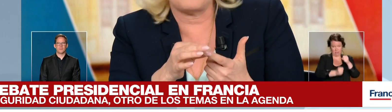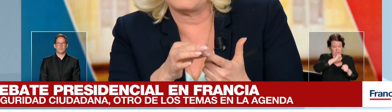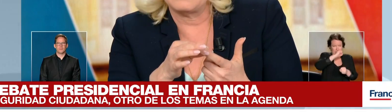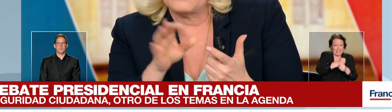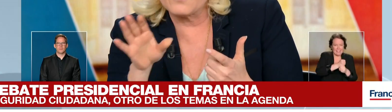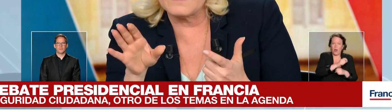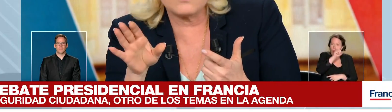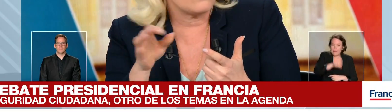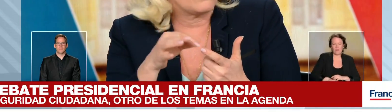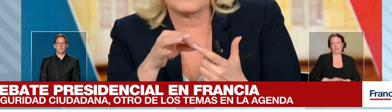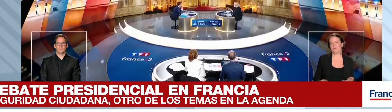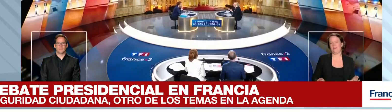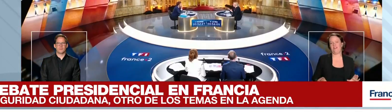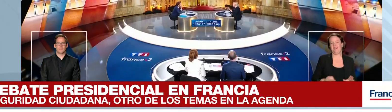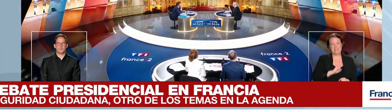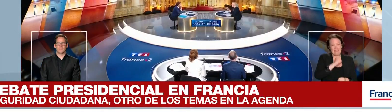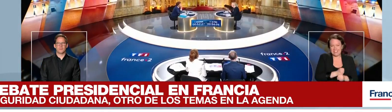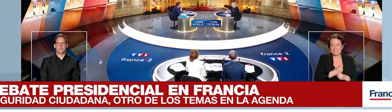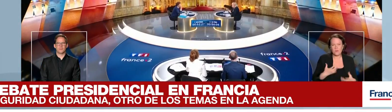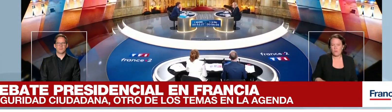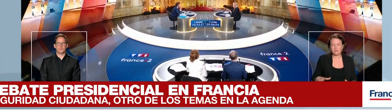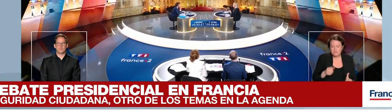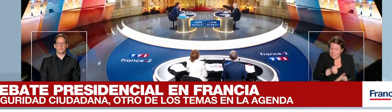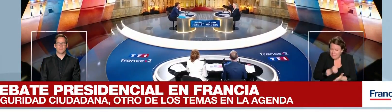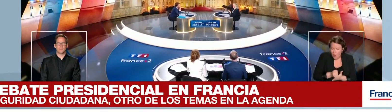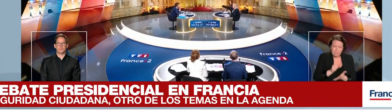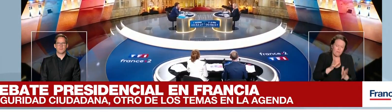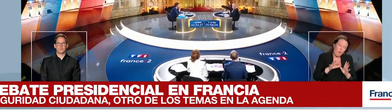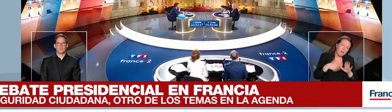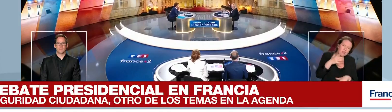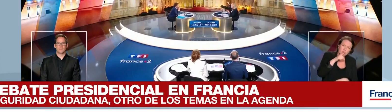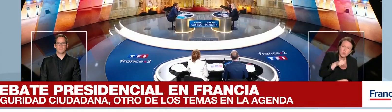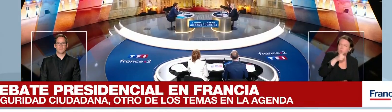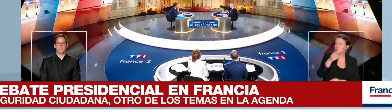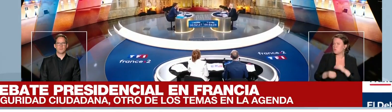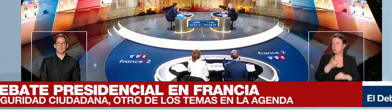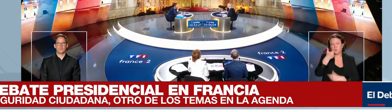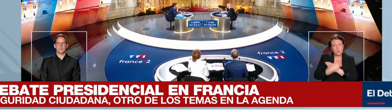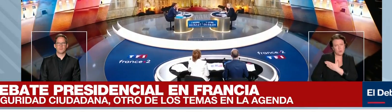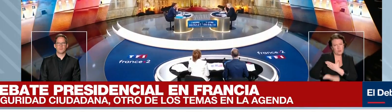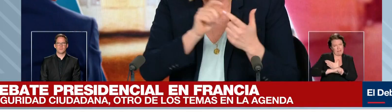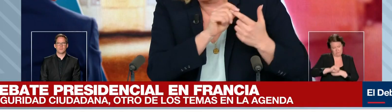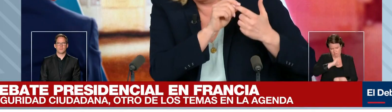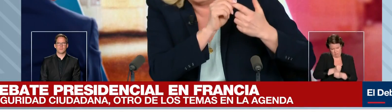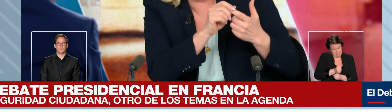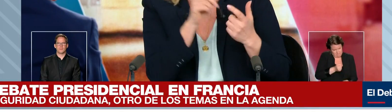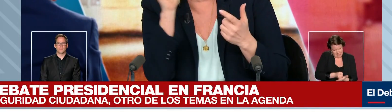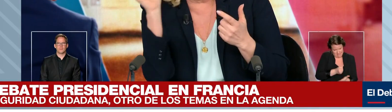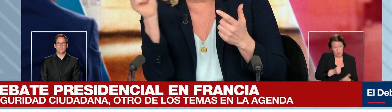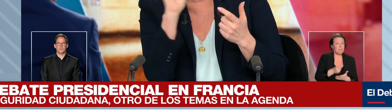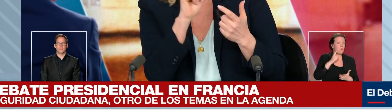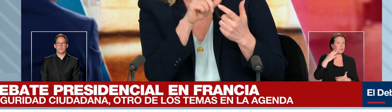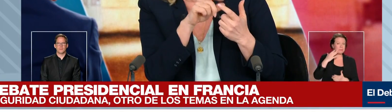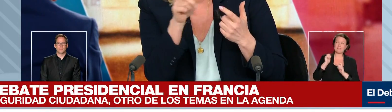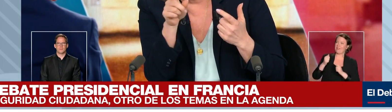de la pena. Es mejor poner una pena pequeña de 4, 5, 8 días y no que seguramente se cumple, y no una pena de un